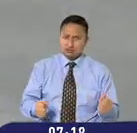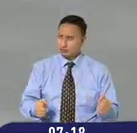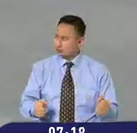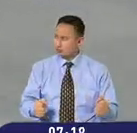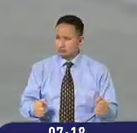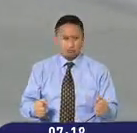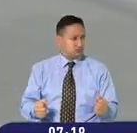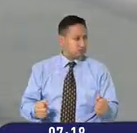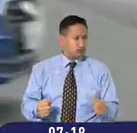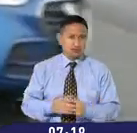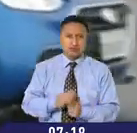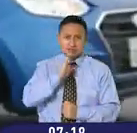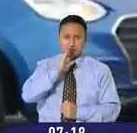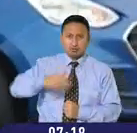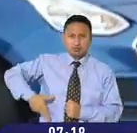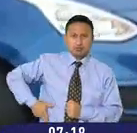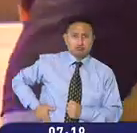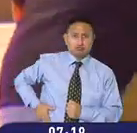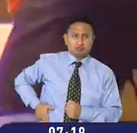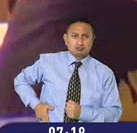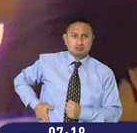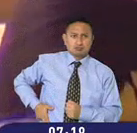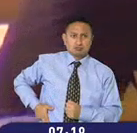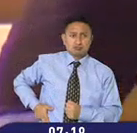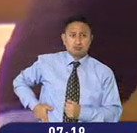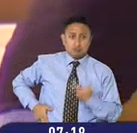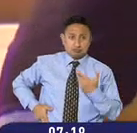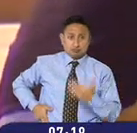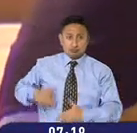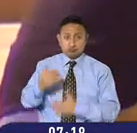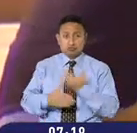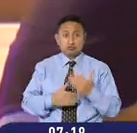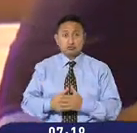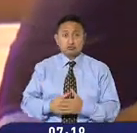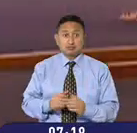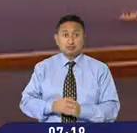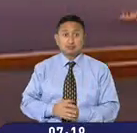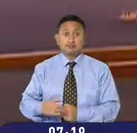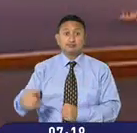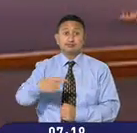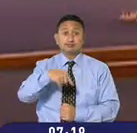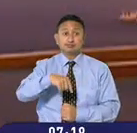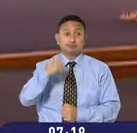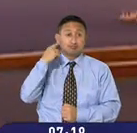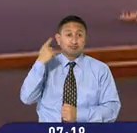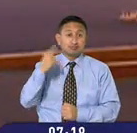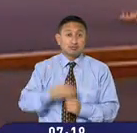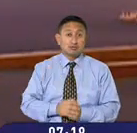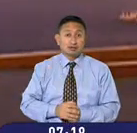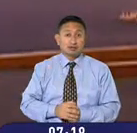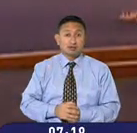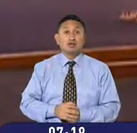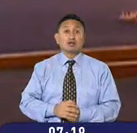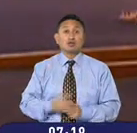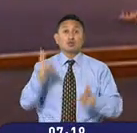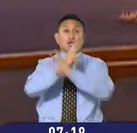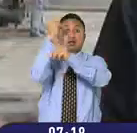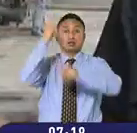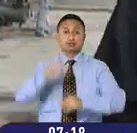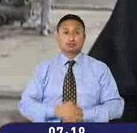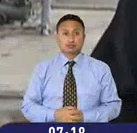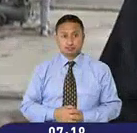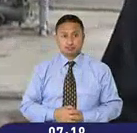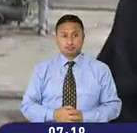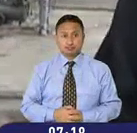de empuñar su arma de fuego. Hasta que dentro del auto se escuchó su grito de alerta.